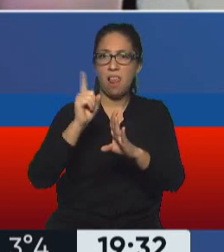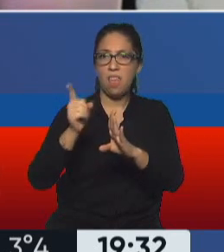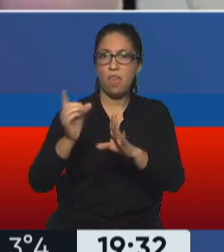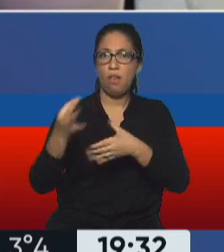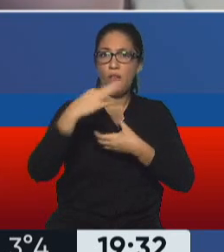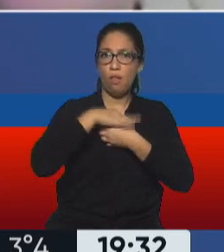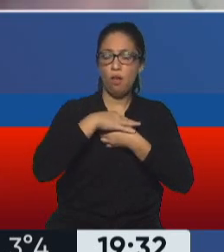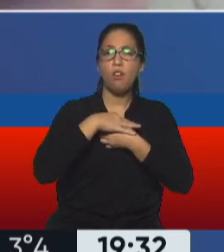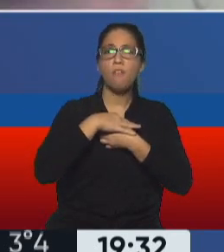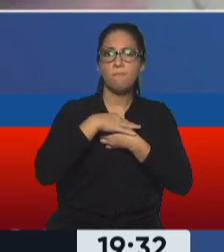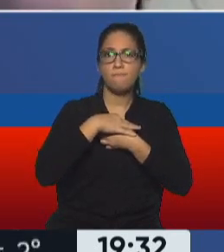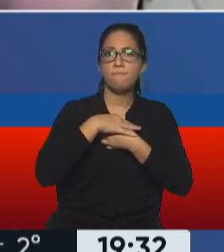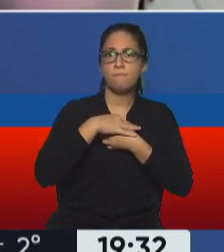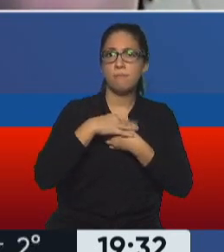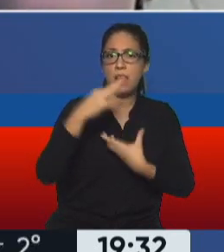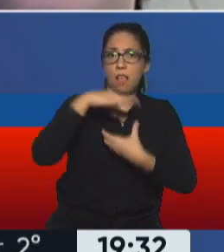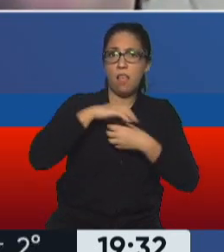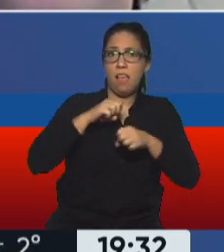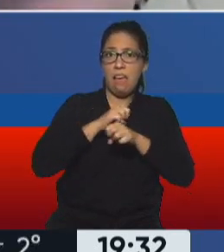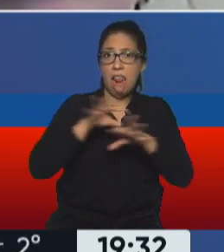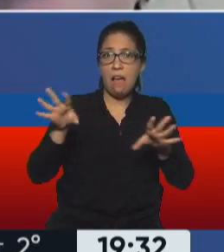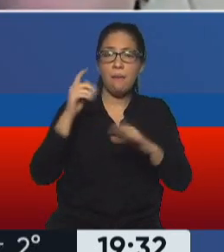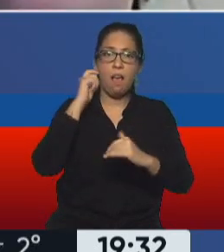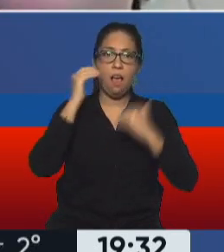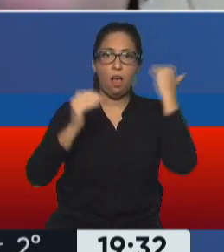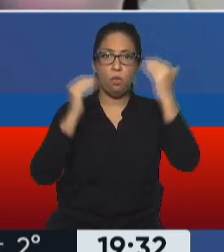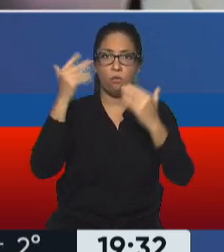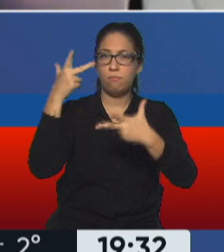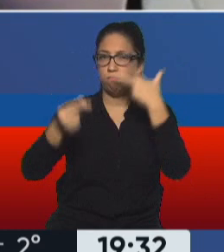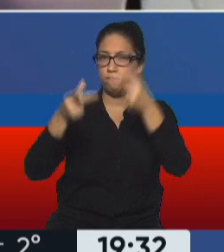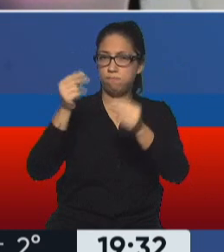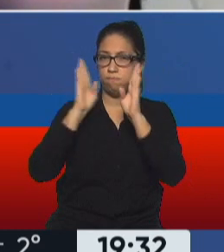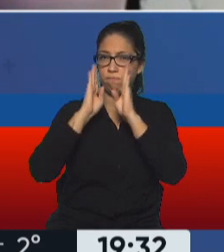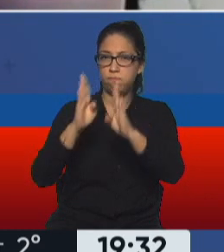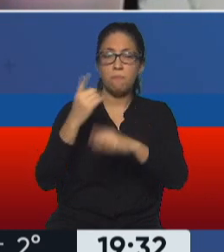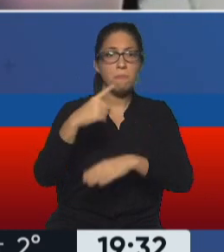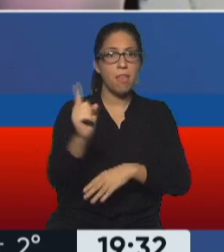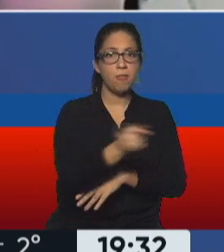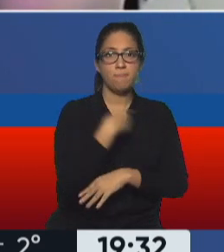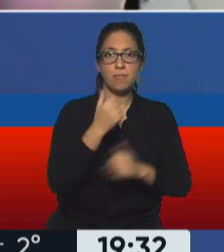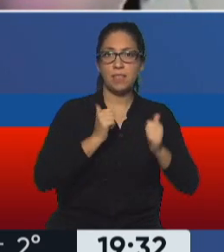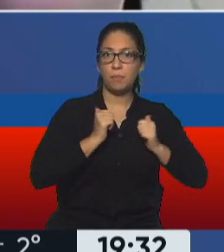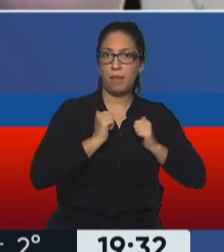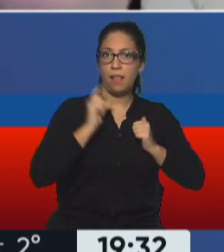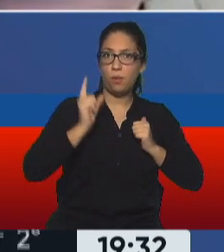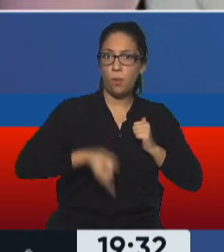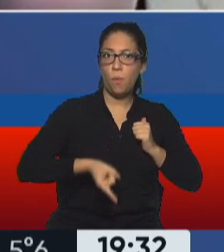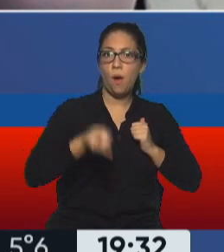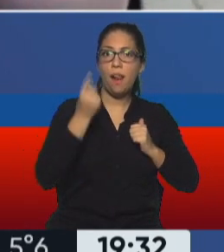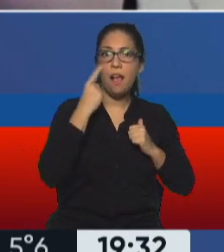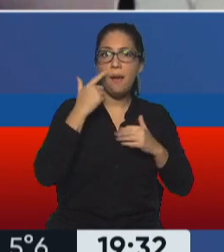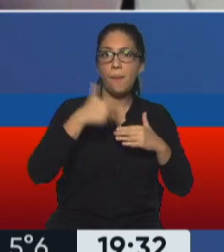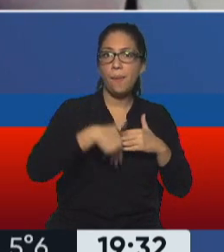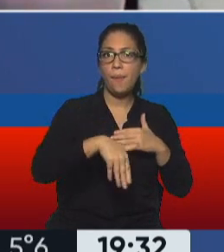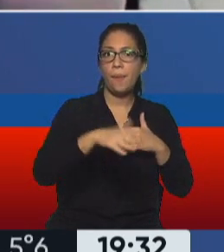a las formas graves del COVID, que son los adultos, ¿verdad? Pero sin dudas aguardamos con mucha expectativa la finalización